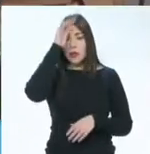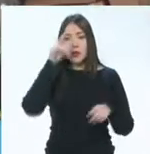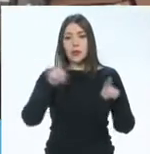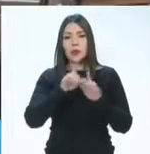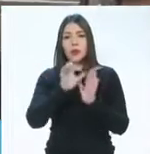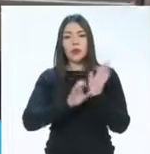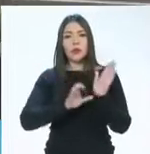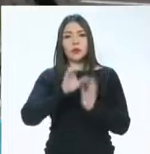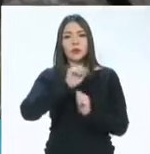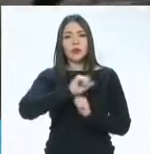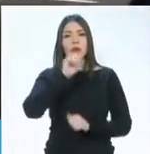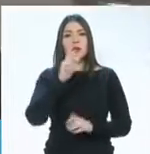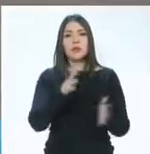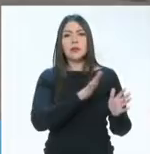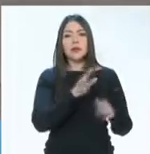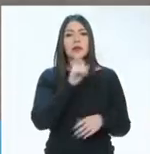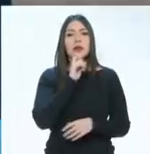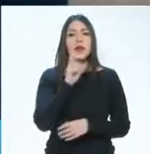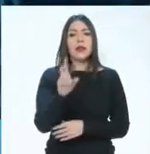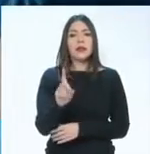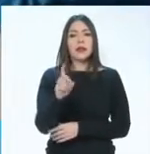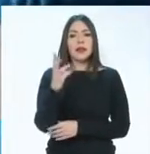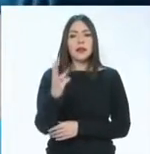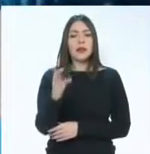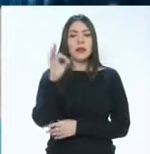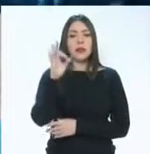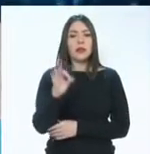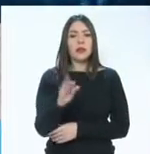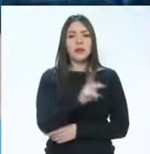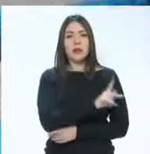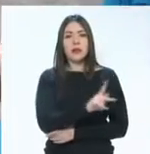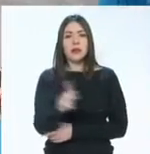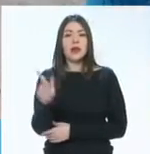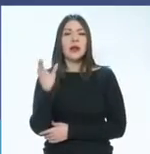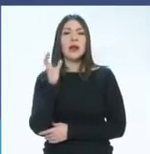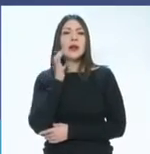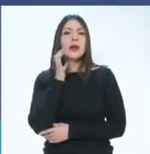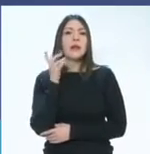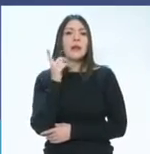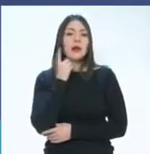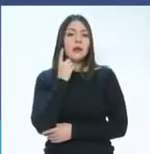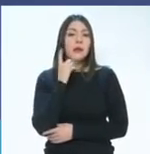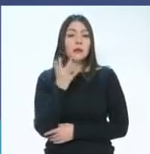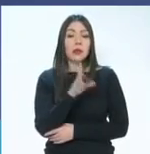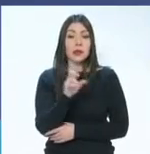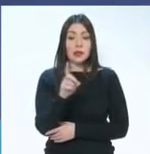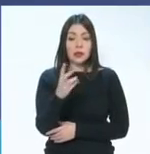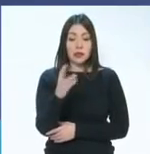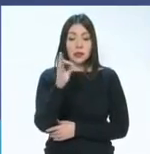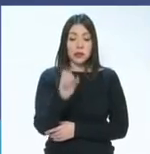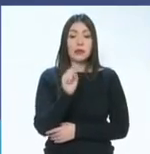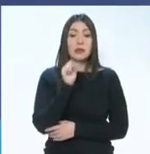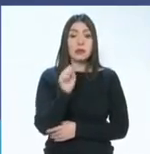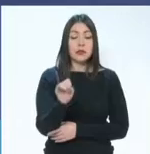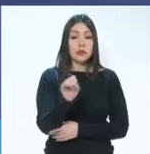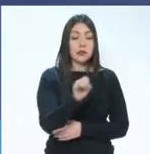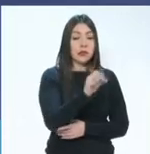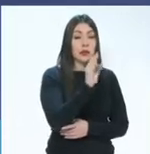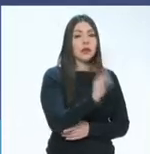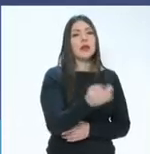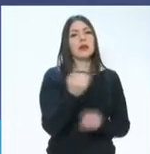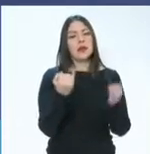el equivalente al 33% de los integrantes de la Cámara de Diputados. Claro. Lo mismo de la Cámara de